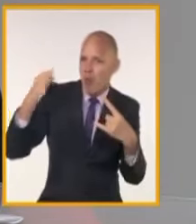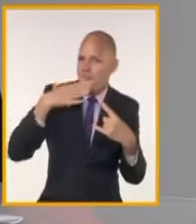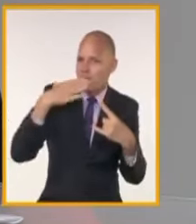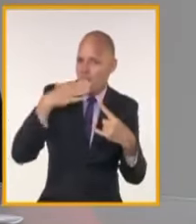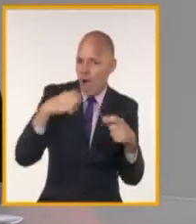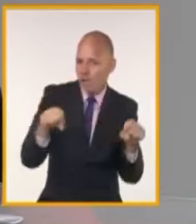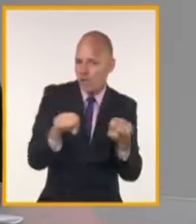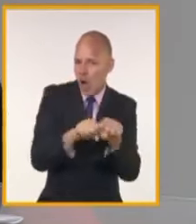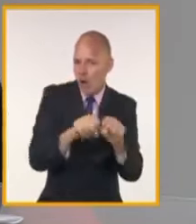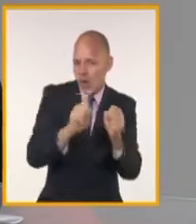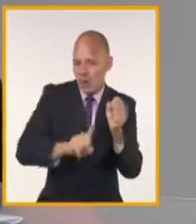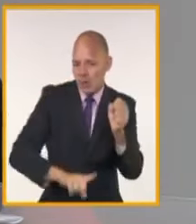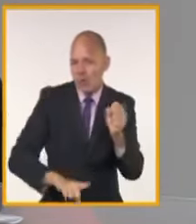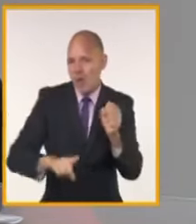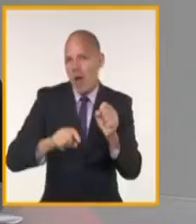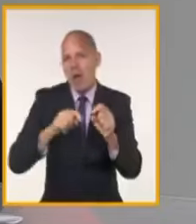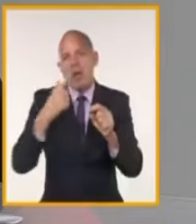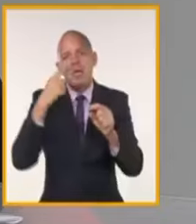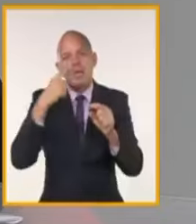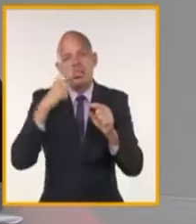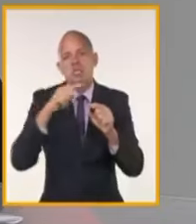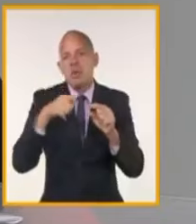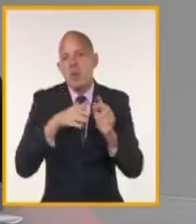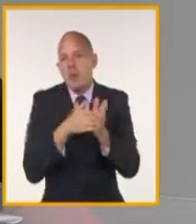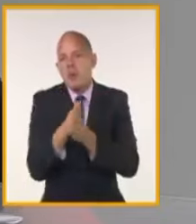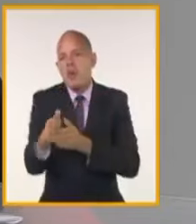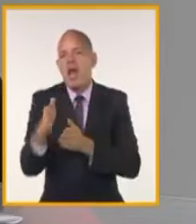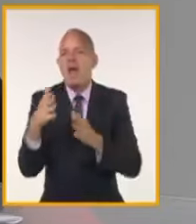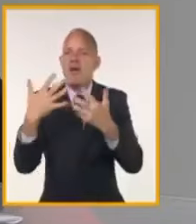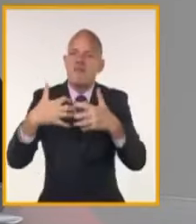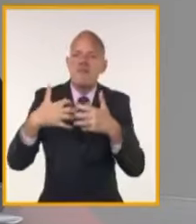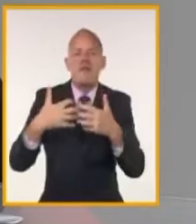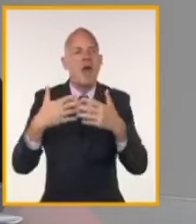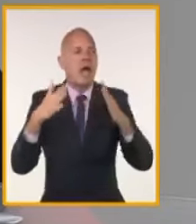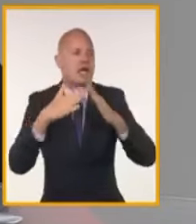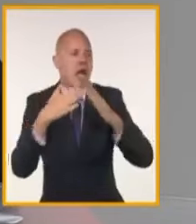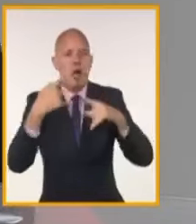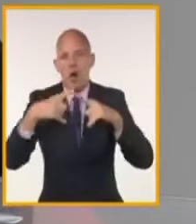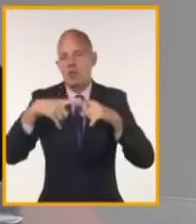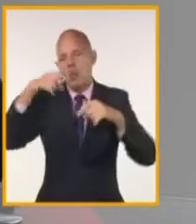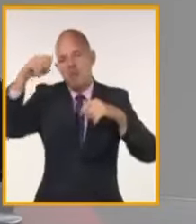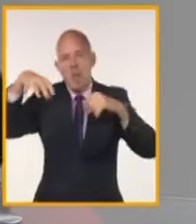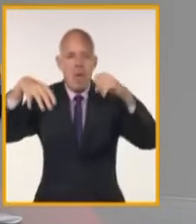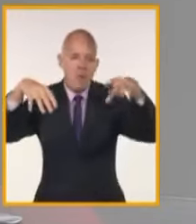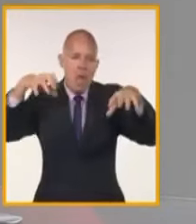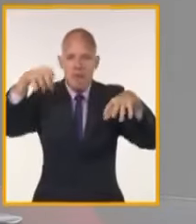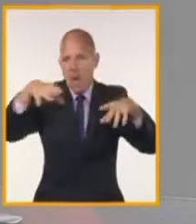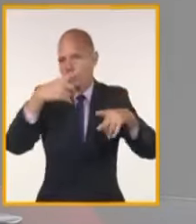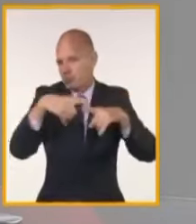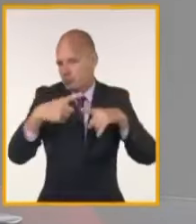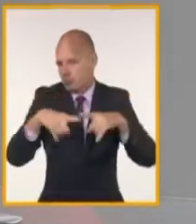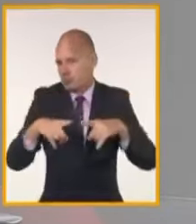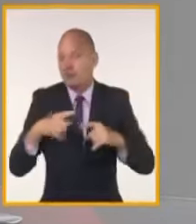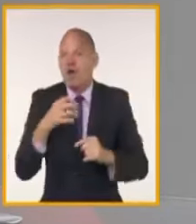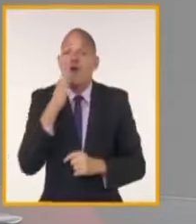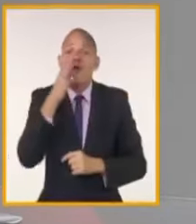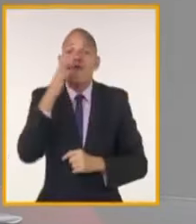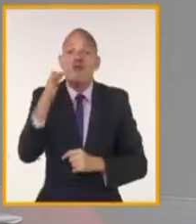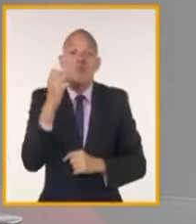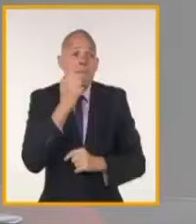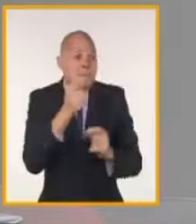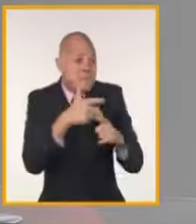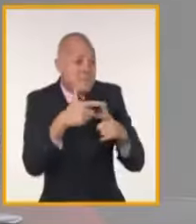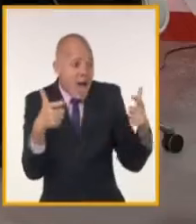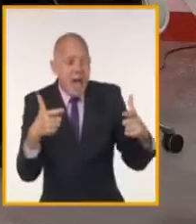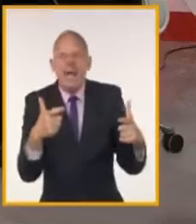bueno y una segunda etapa será con la acumulación de energía cuando tengamos más sola fotovoltaica pues entonces acumular ir cubriendo otros horarios me